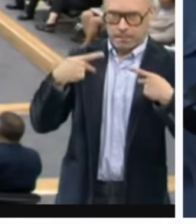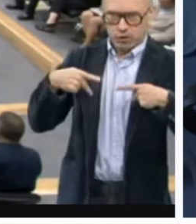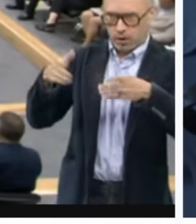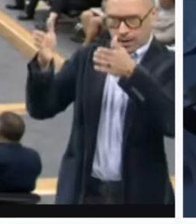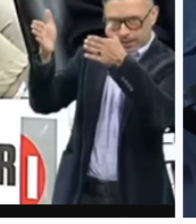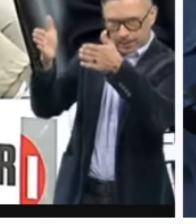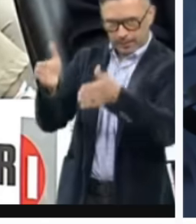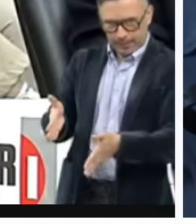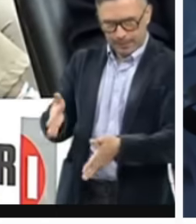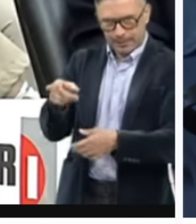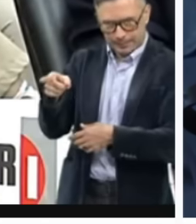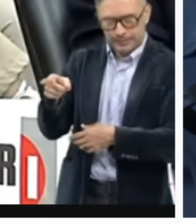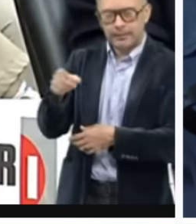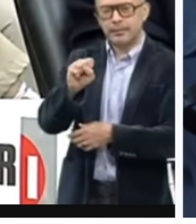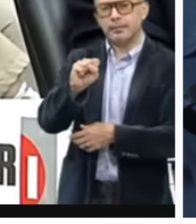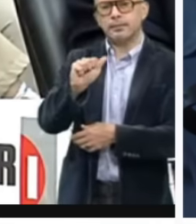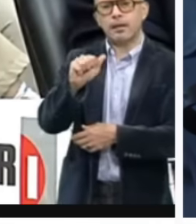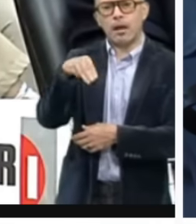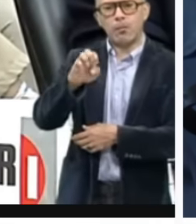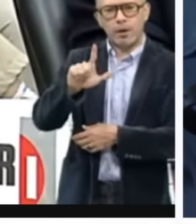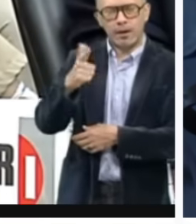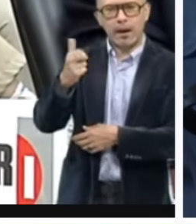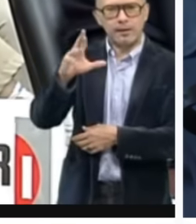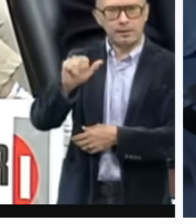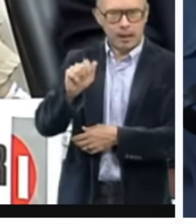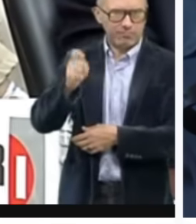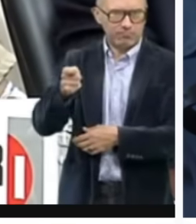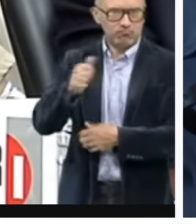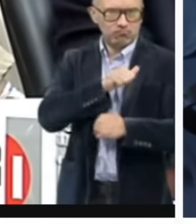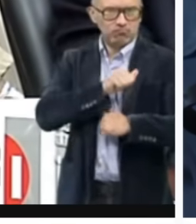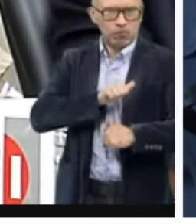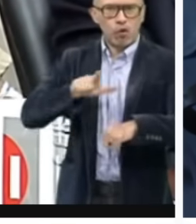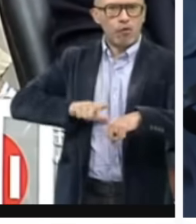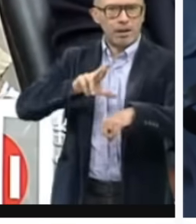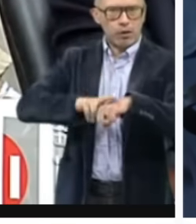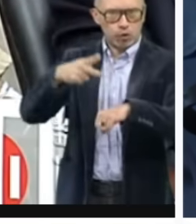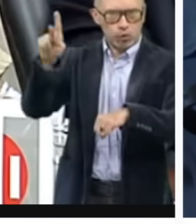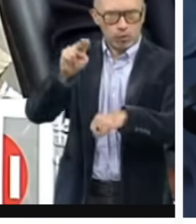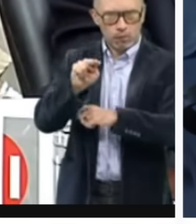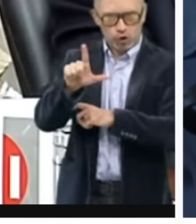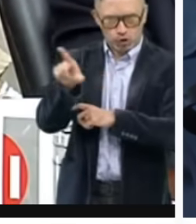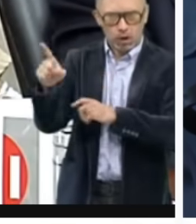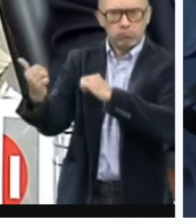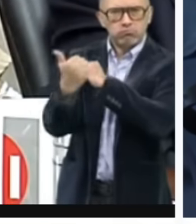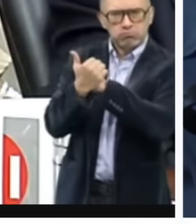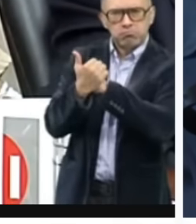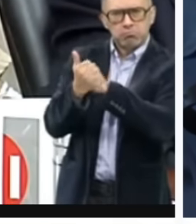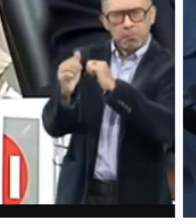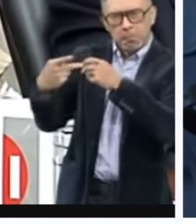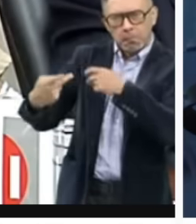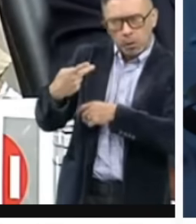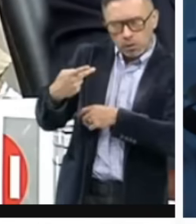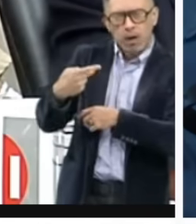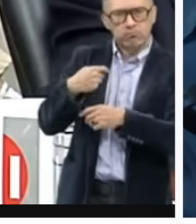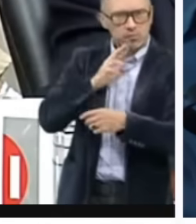personaje, Samuel García, gobernador de Nuevo León, que a todas luces todos